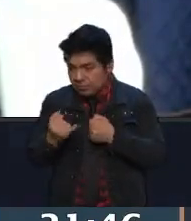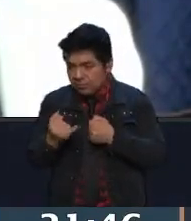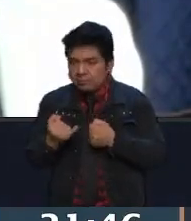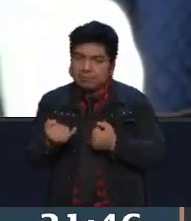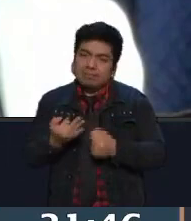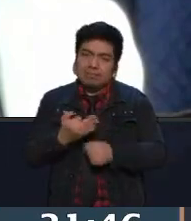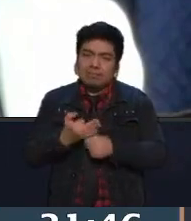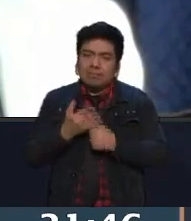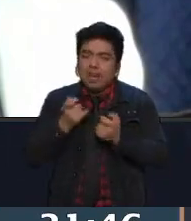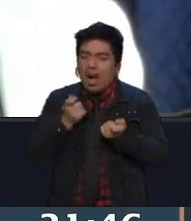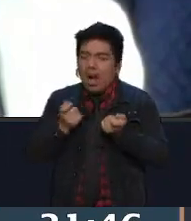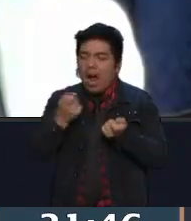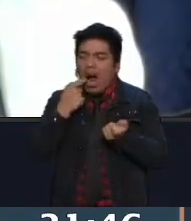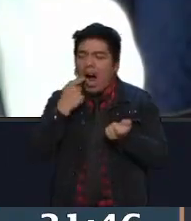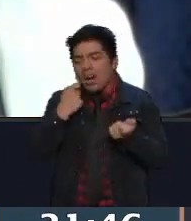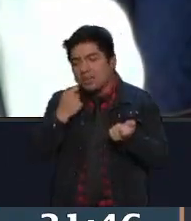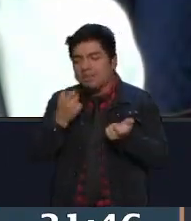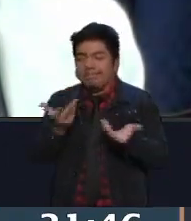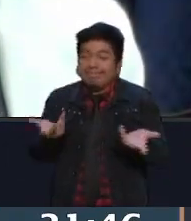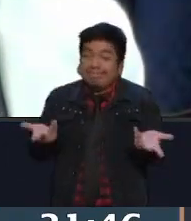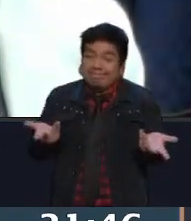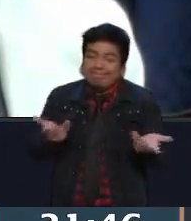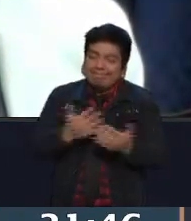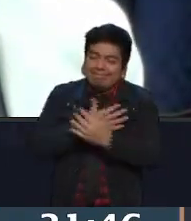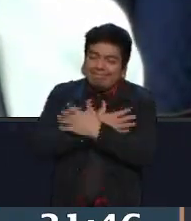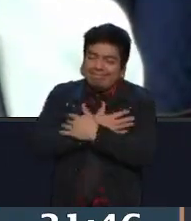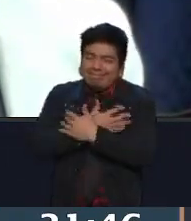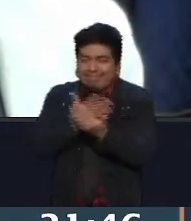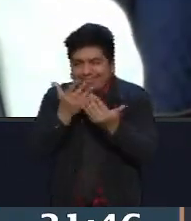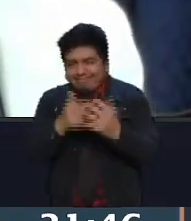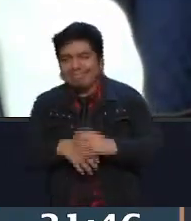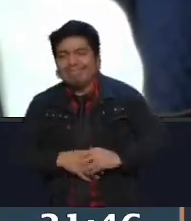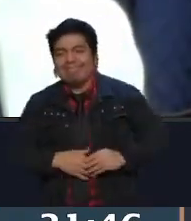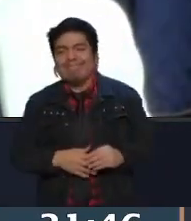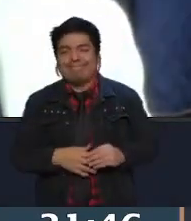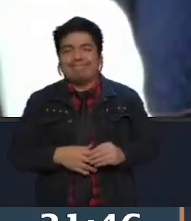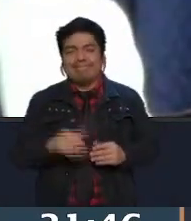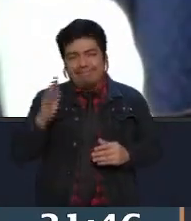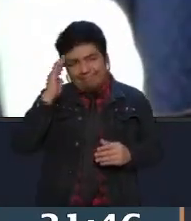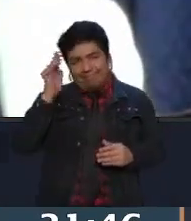marcada por la manipulación en redes sociales. Te mando un fuerte abrazo. Igual un abrazo. Hasta luego.